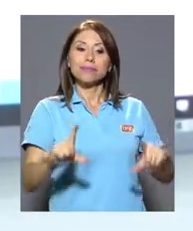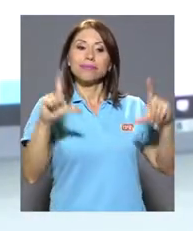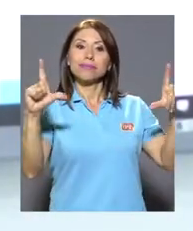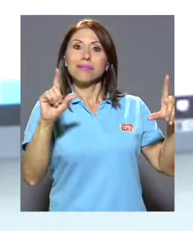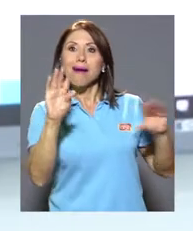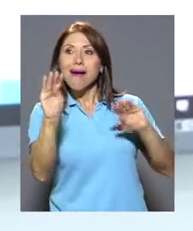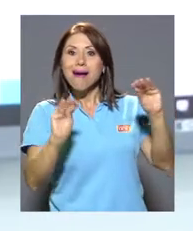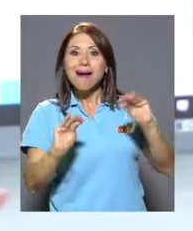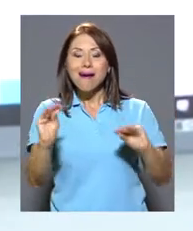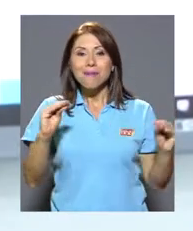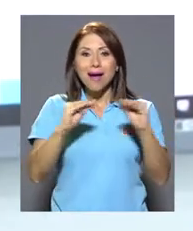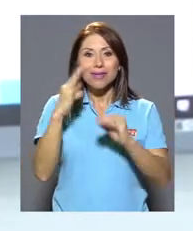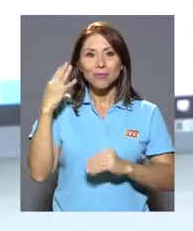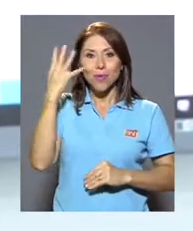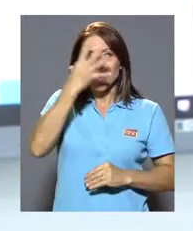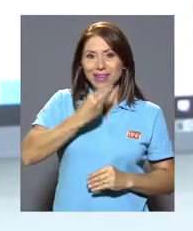usar